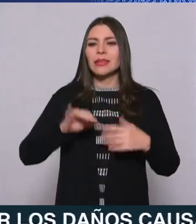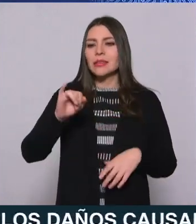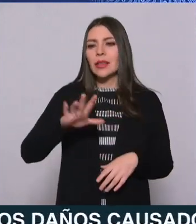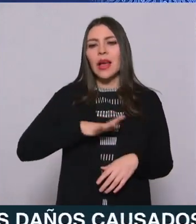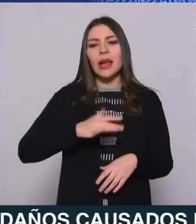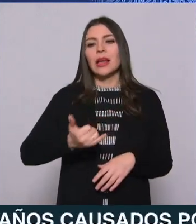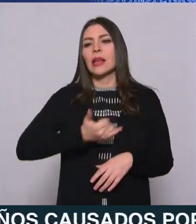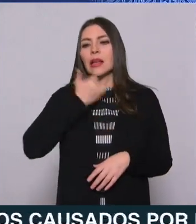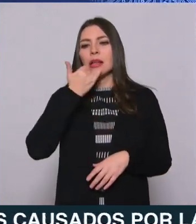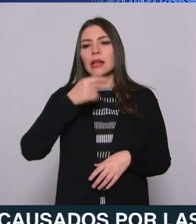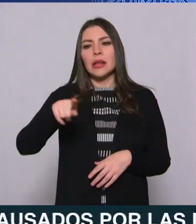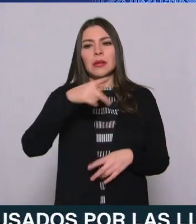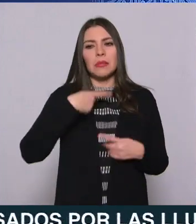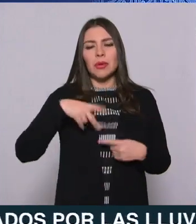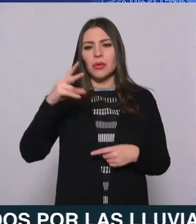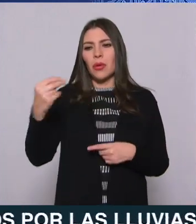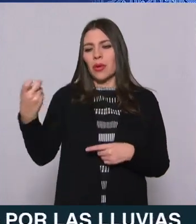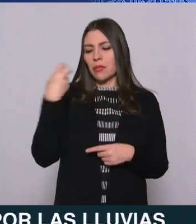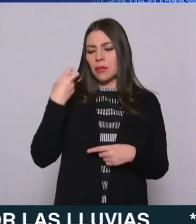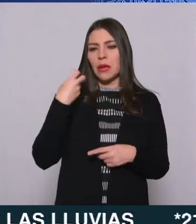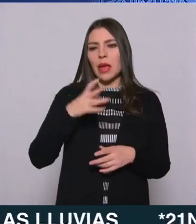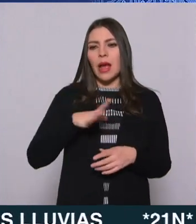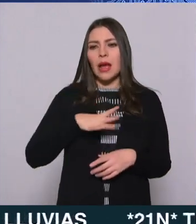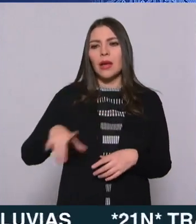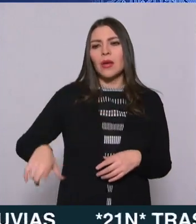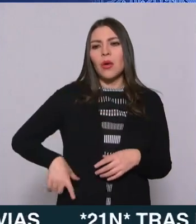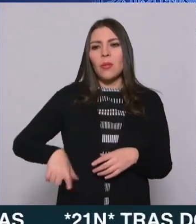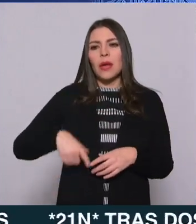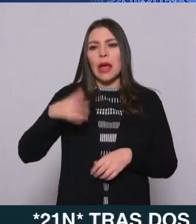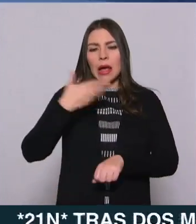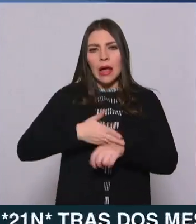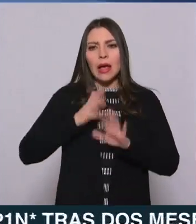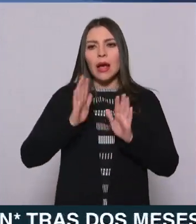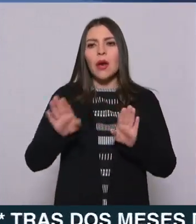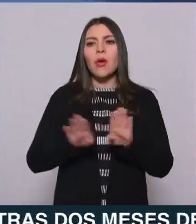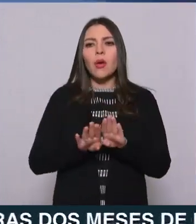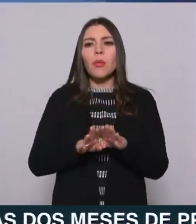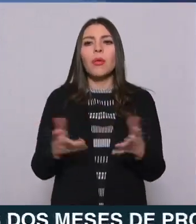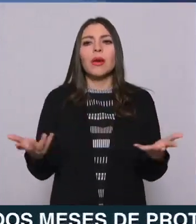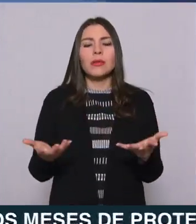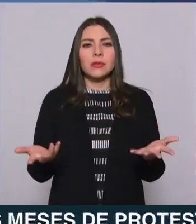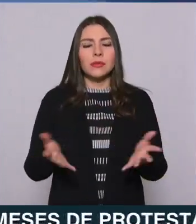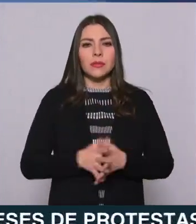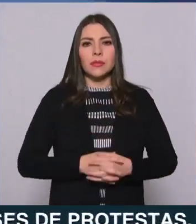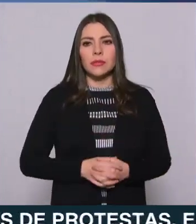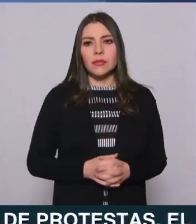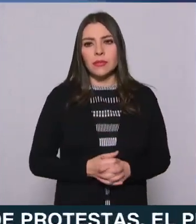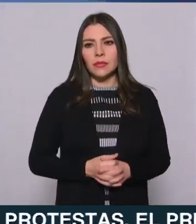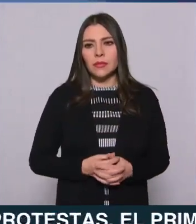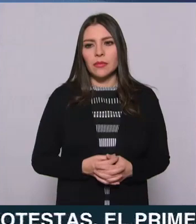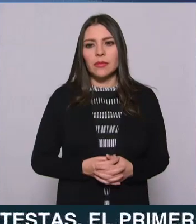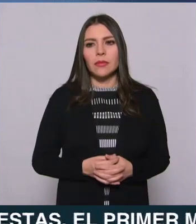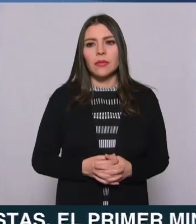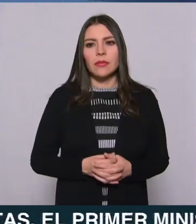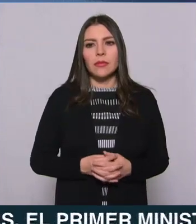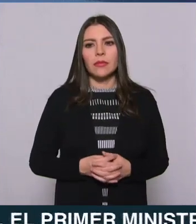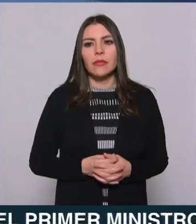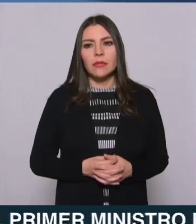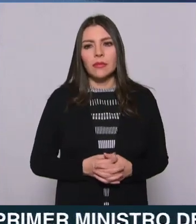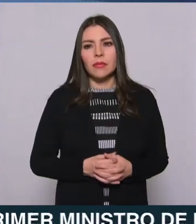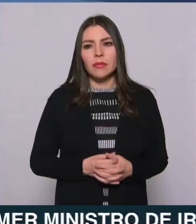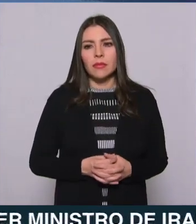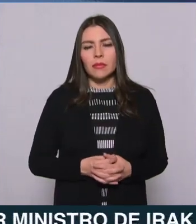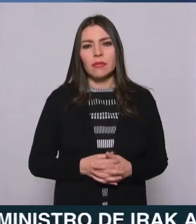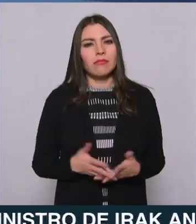la sociedad no los debe de juzgar, para eso están las autoridades. ¿Cómo le hacen? Pues es muy difícil, ya que le digo que